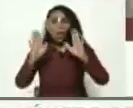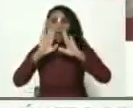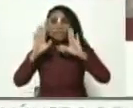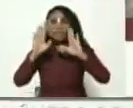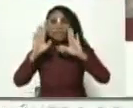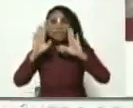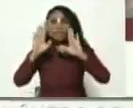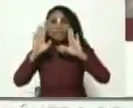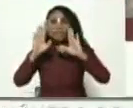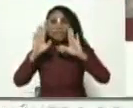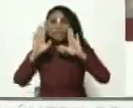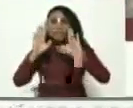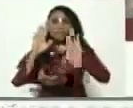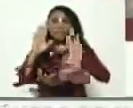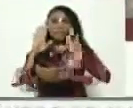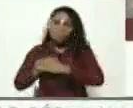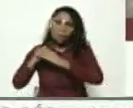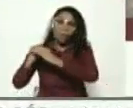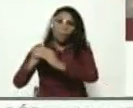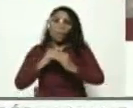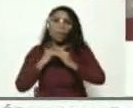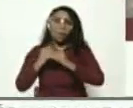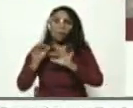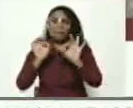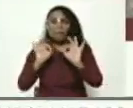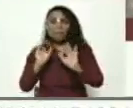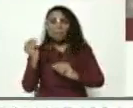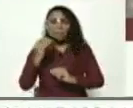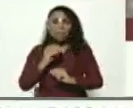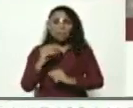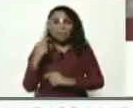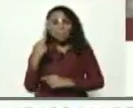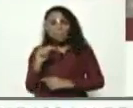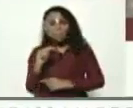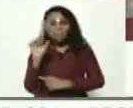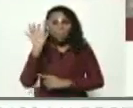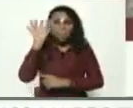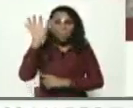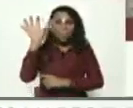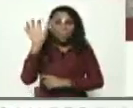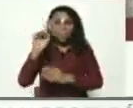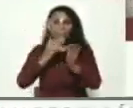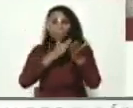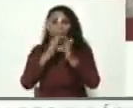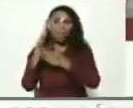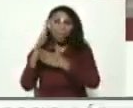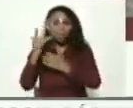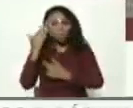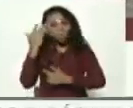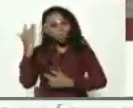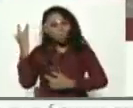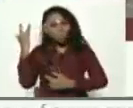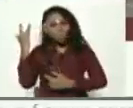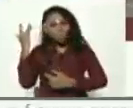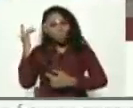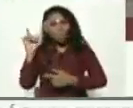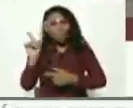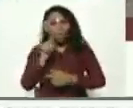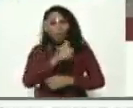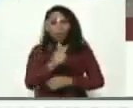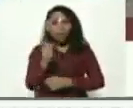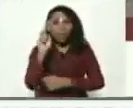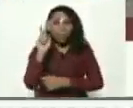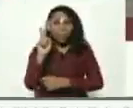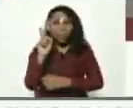afecto fraterno, nada más y nada menos que una nación, una comunidad imaginada, en la que cada uno de